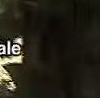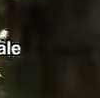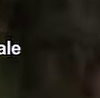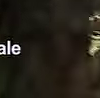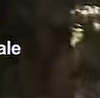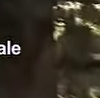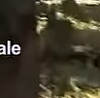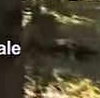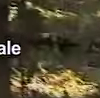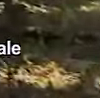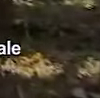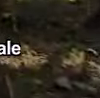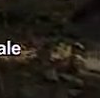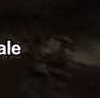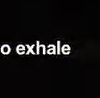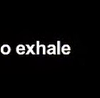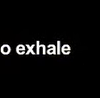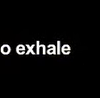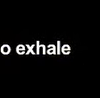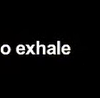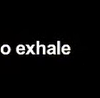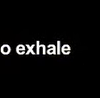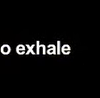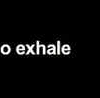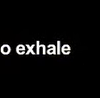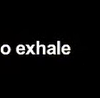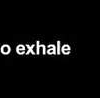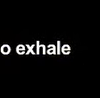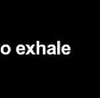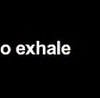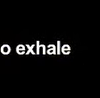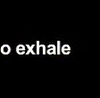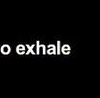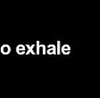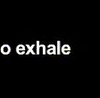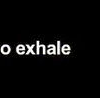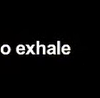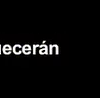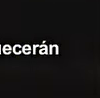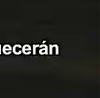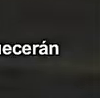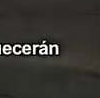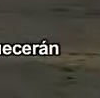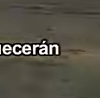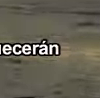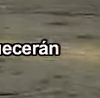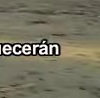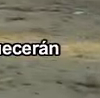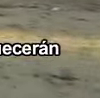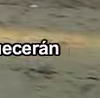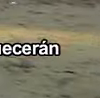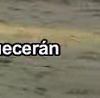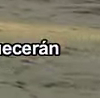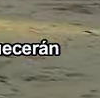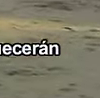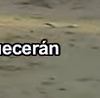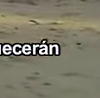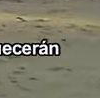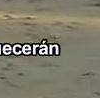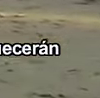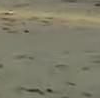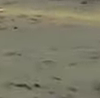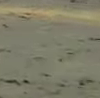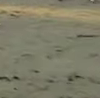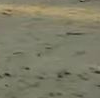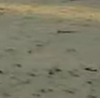hoy la vida natural no vale. Y algún día, cuando esa vida natural no exhale, políticos con sus políticas se